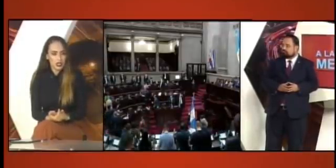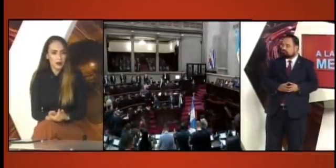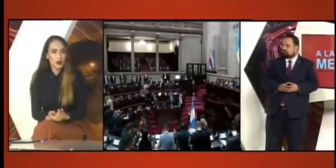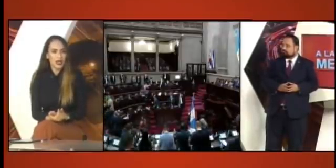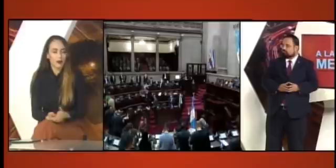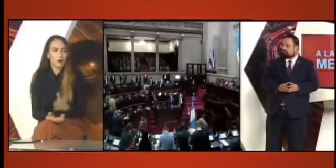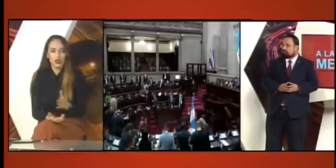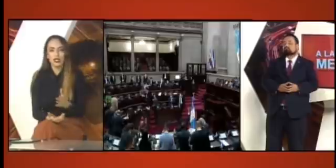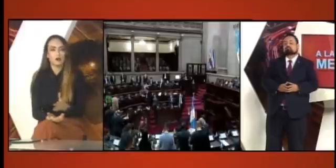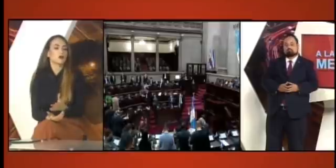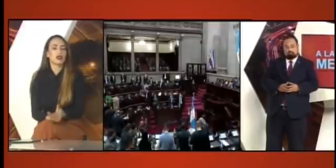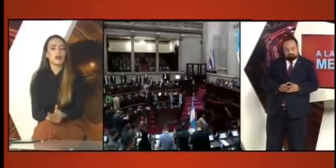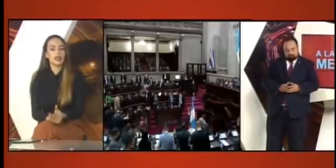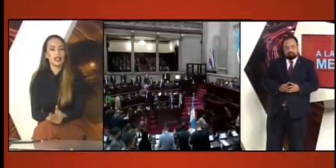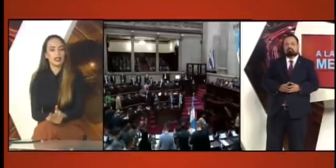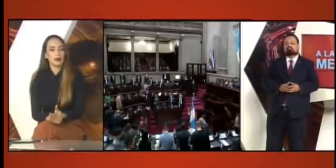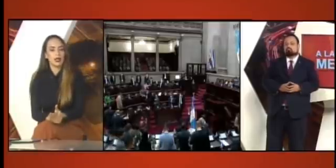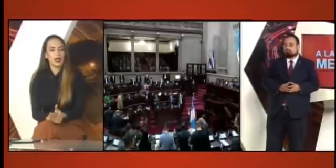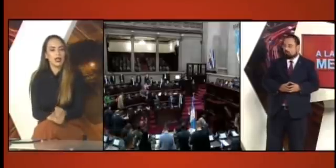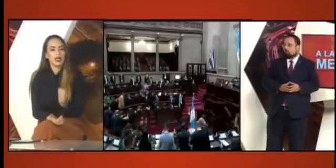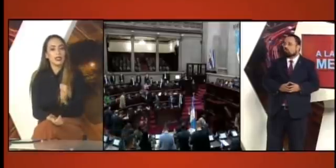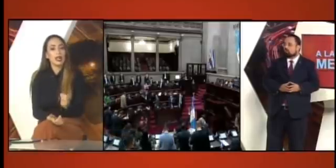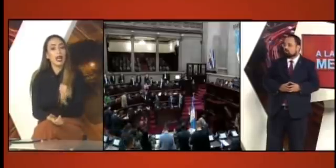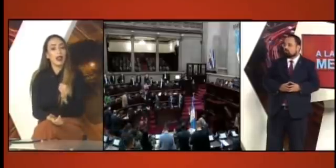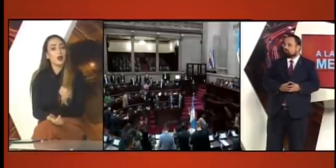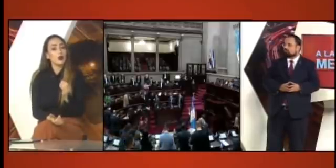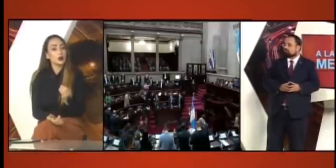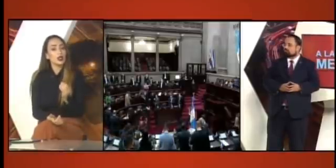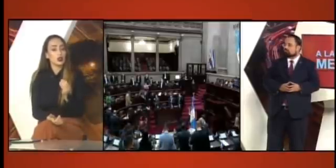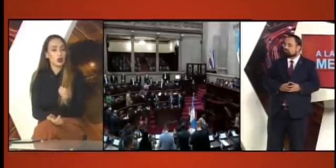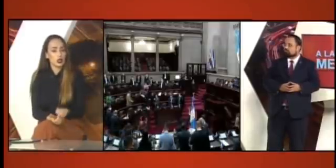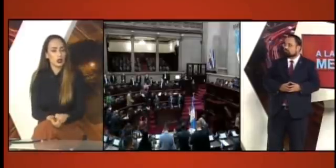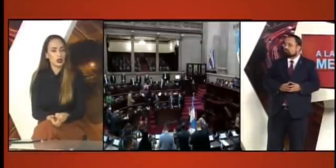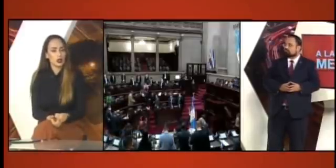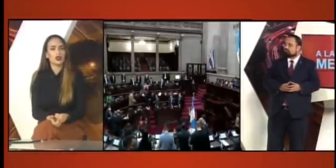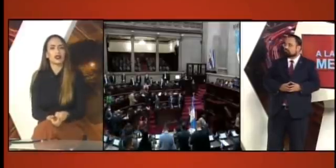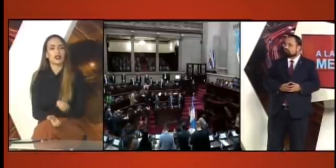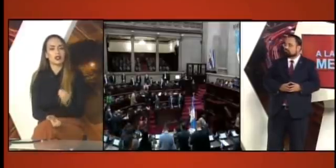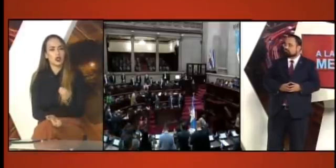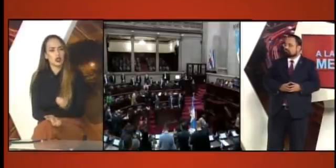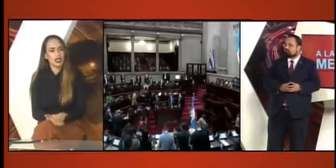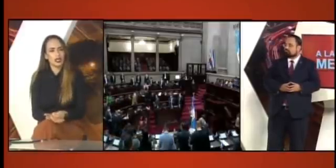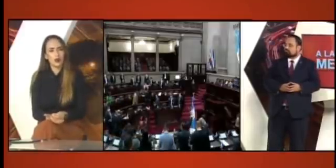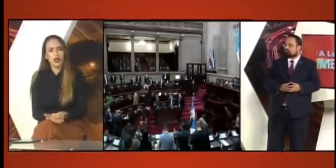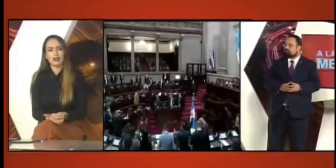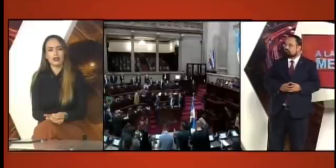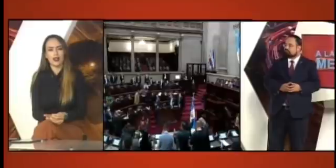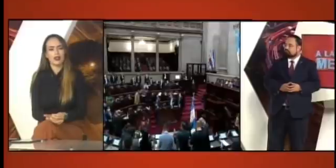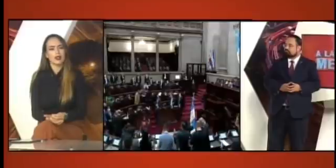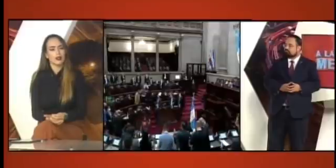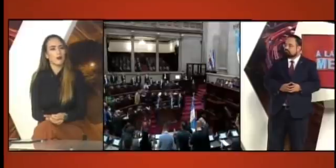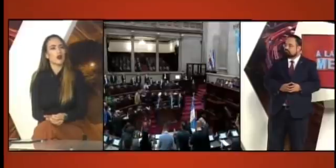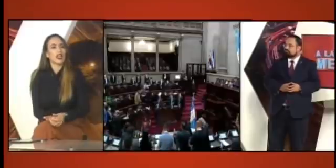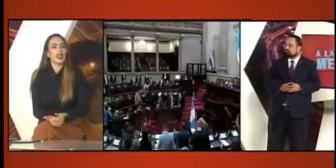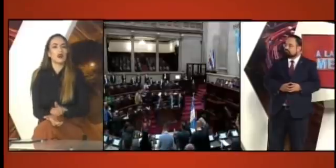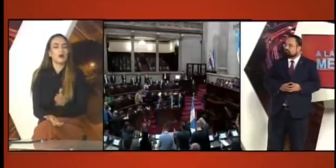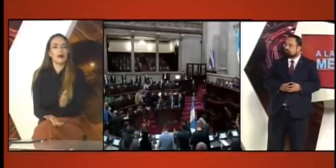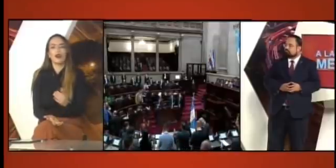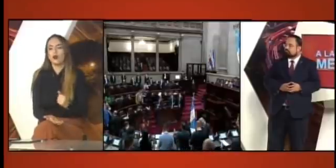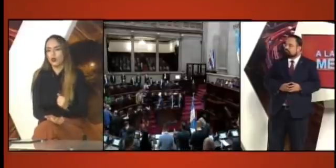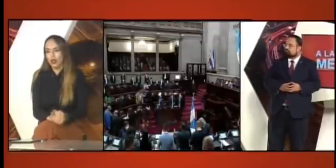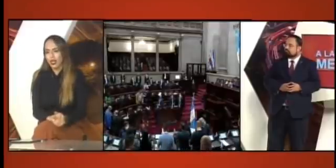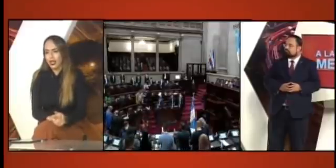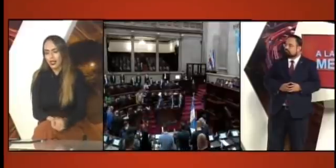porque mucha responsabilidad también conocer cada uno de nosotros entonces si usted se molesta porque no